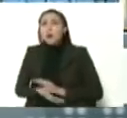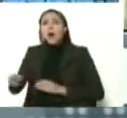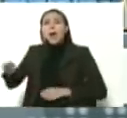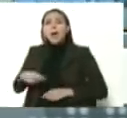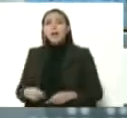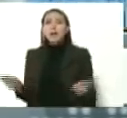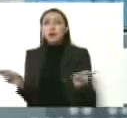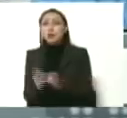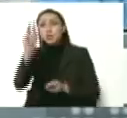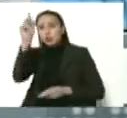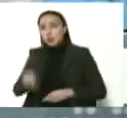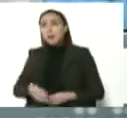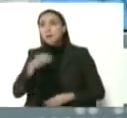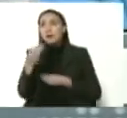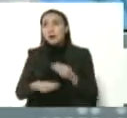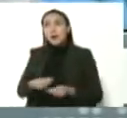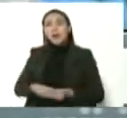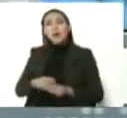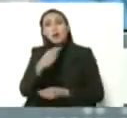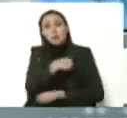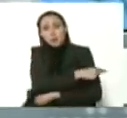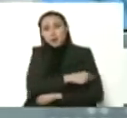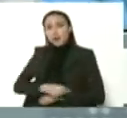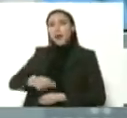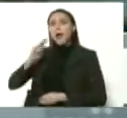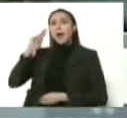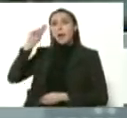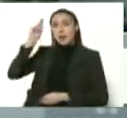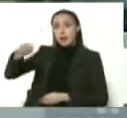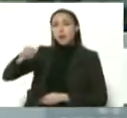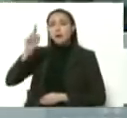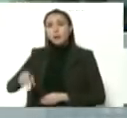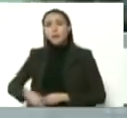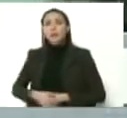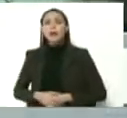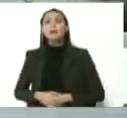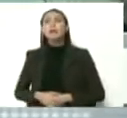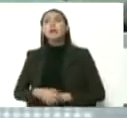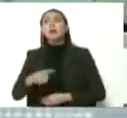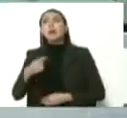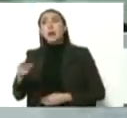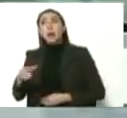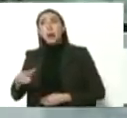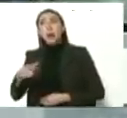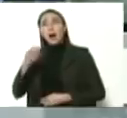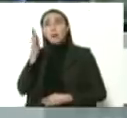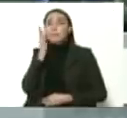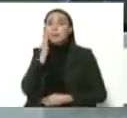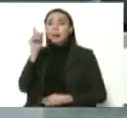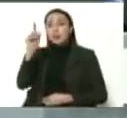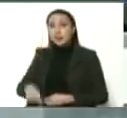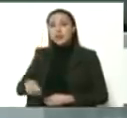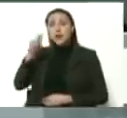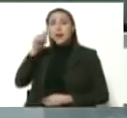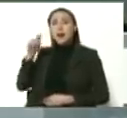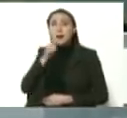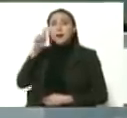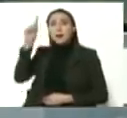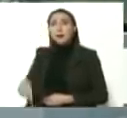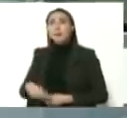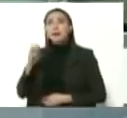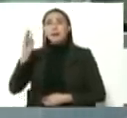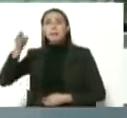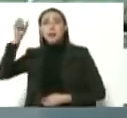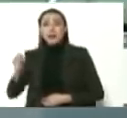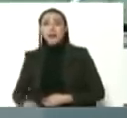se está interviniendo el hospital de Higuerote, el hospital de Caucagua, la maternidad de Petare, y se va a incluir ahora el